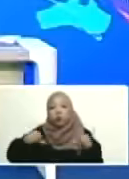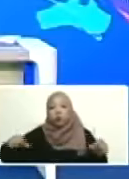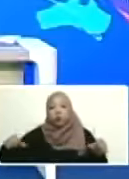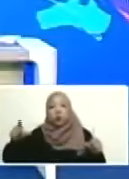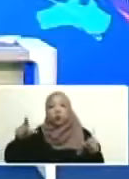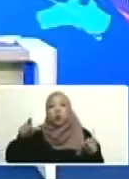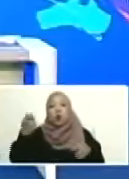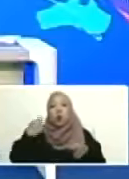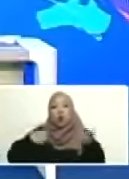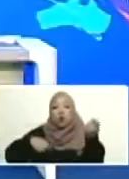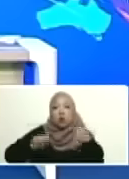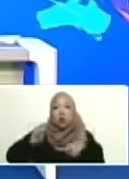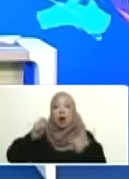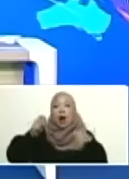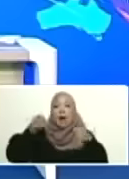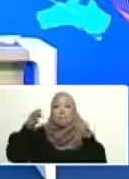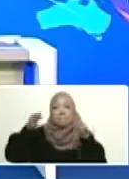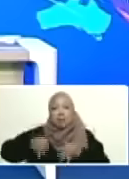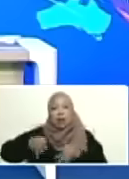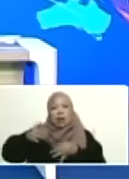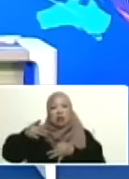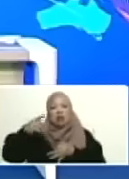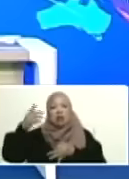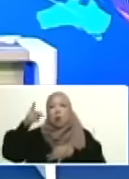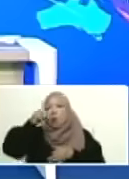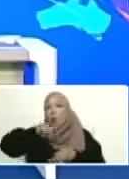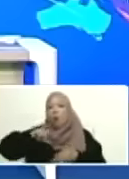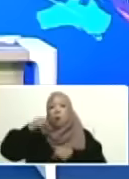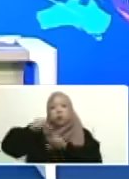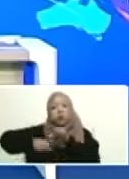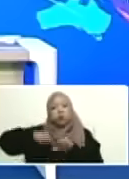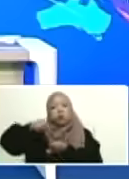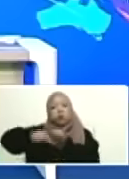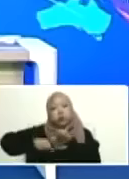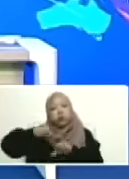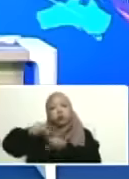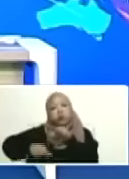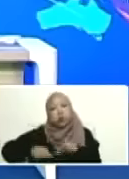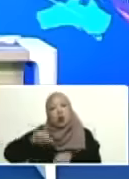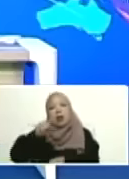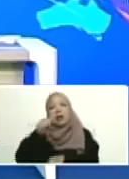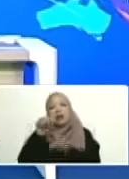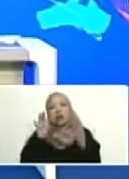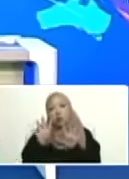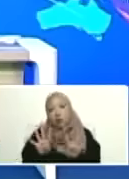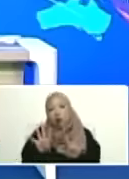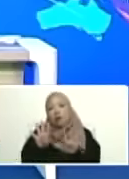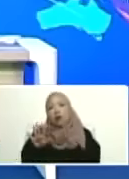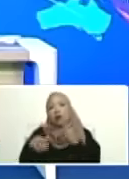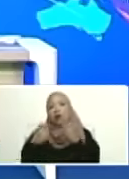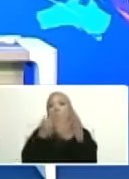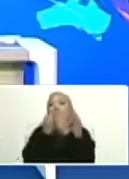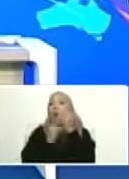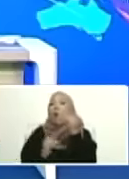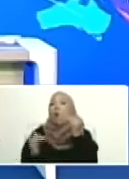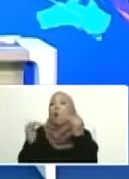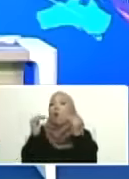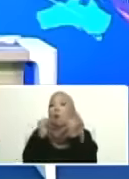saqueos de los imperios. Así fue por muchos siglos, y el siglo XIX así también fue.